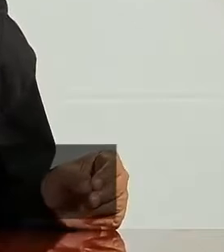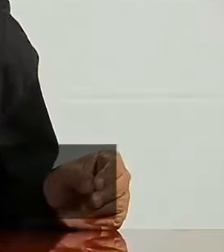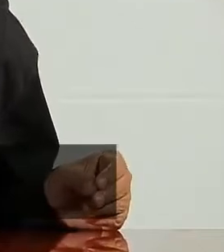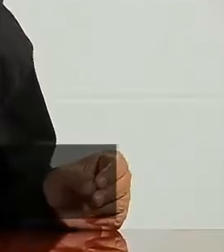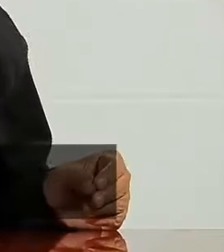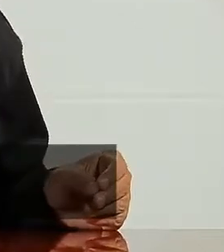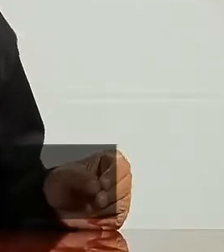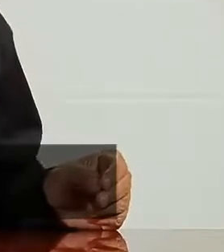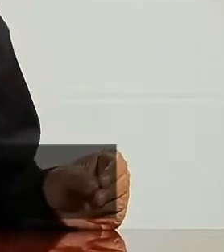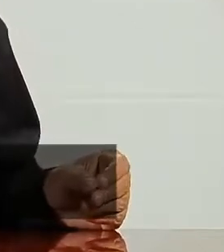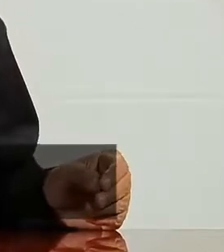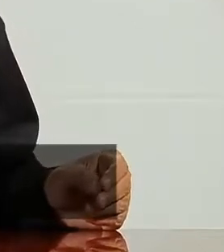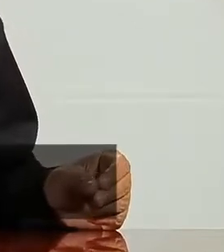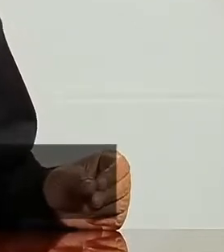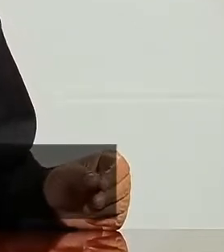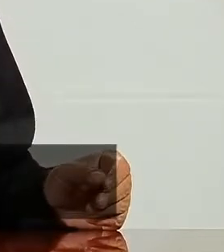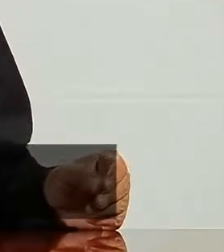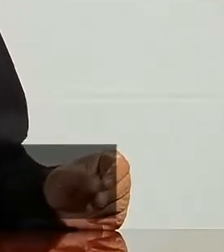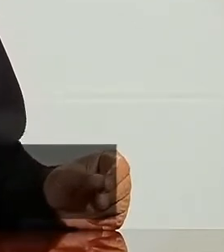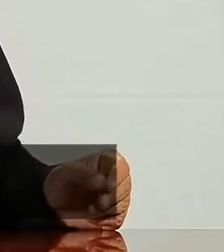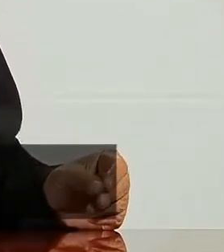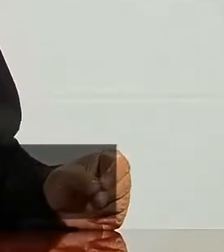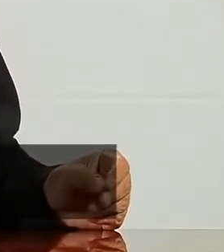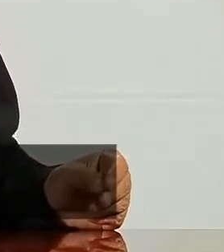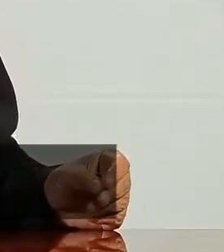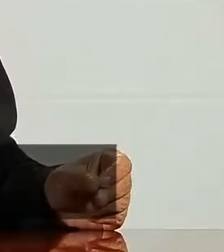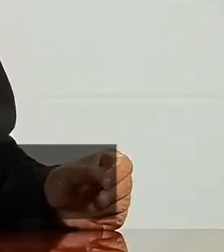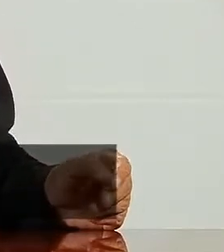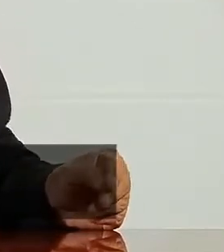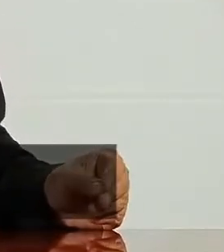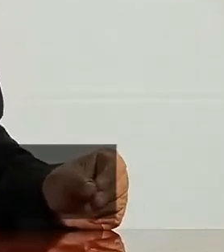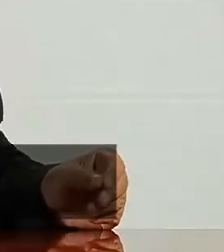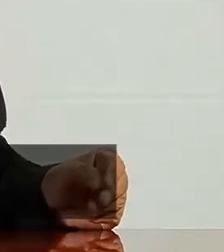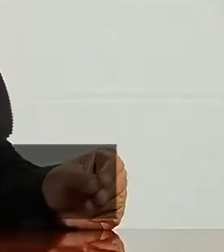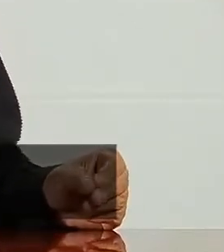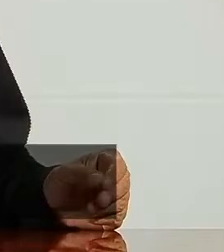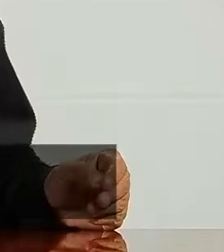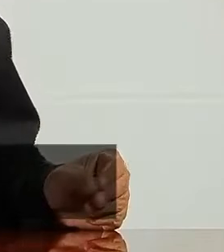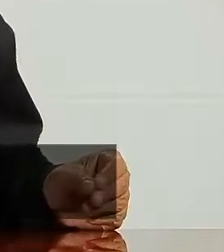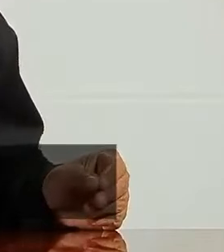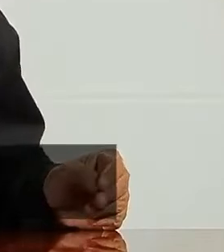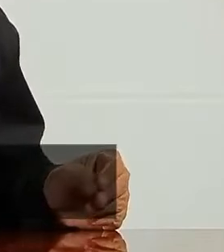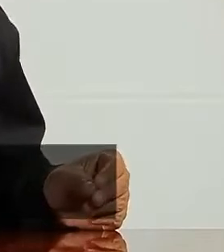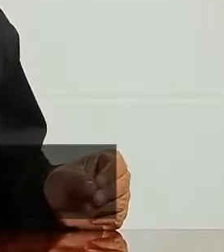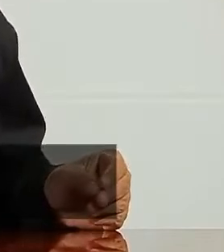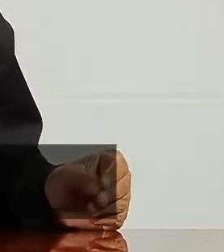totepoznancuahuitl, tlen techolchicagua, tlen techolpachoa, tlen tech